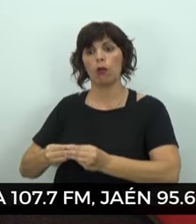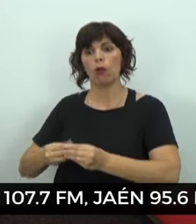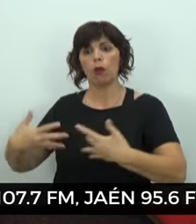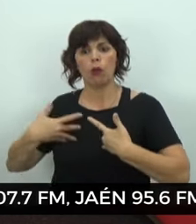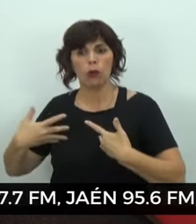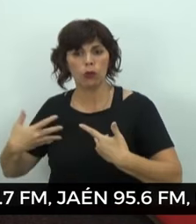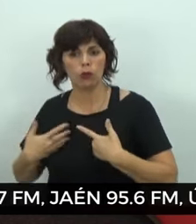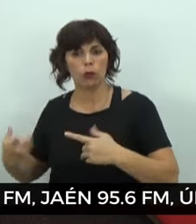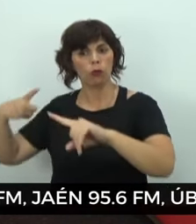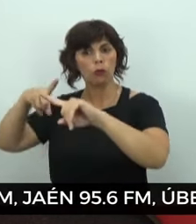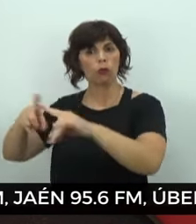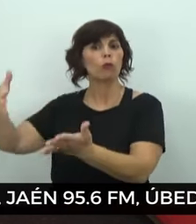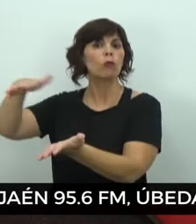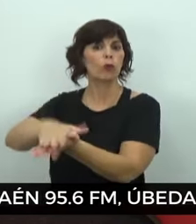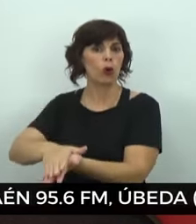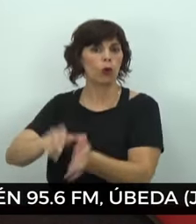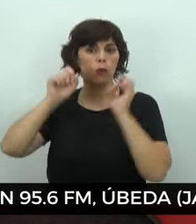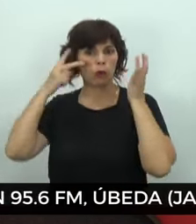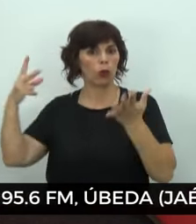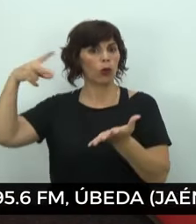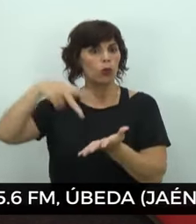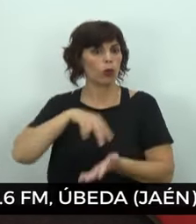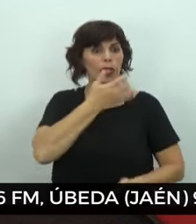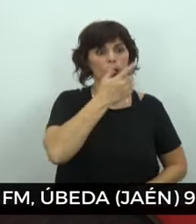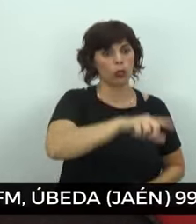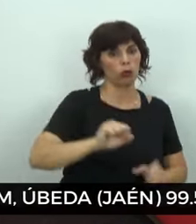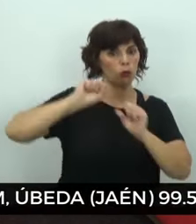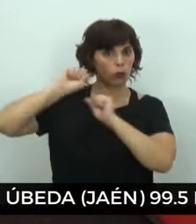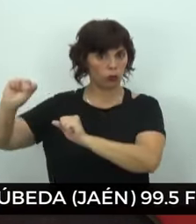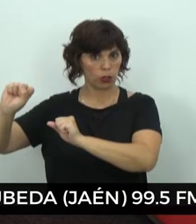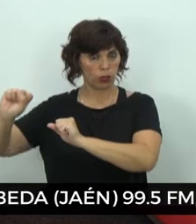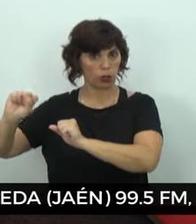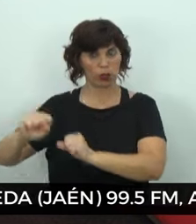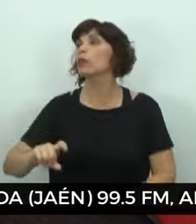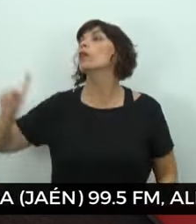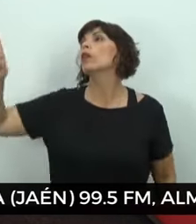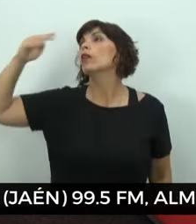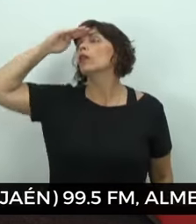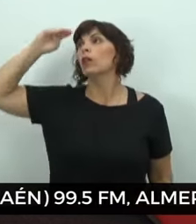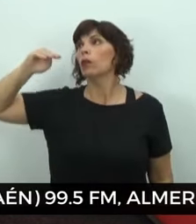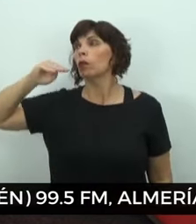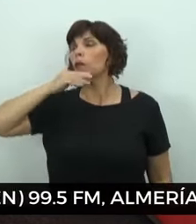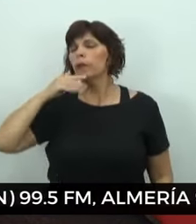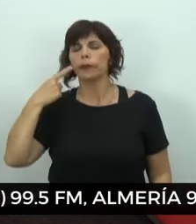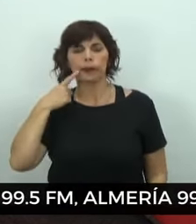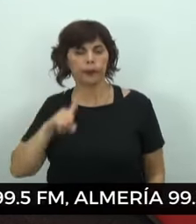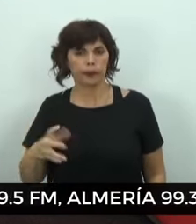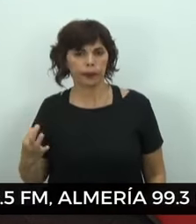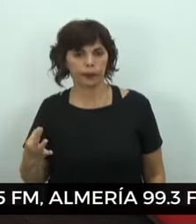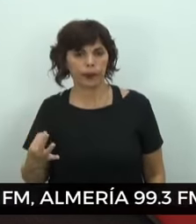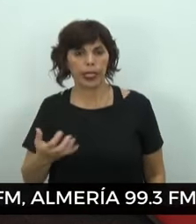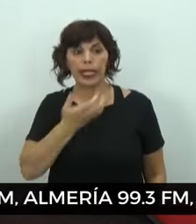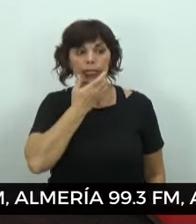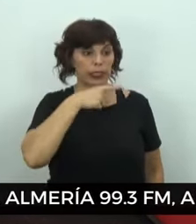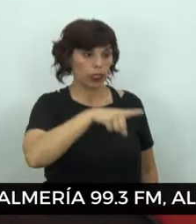Jesucristo, el Hijo de Dios, y eso es porque Dios el Padre ha decidido y Él ha dicho, el que tiene al